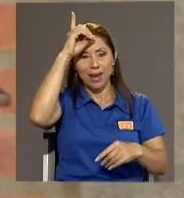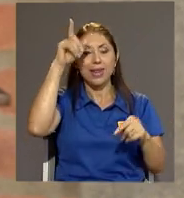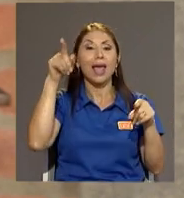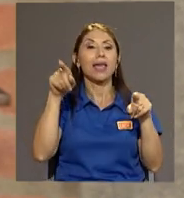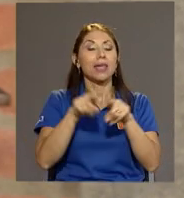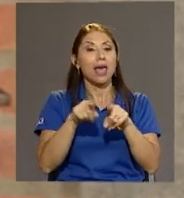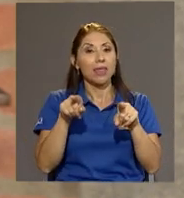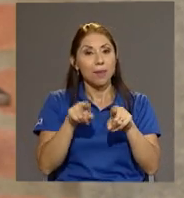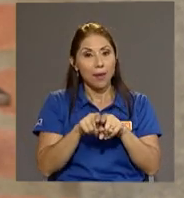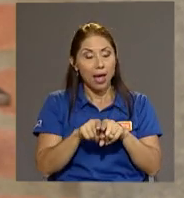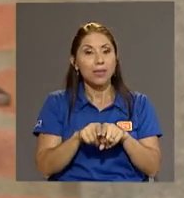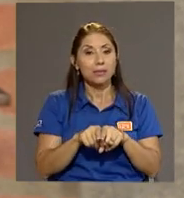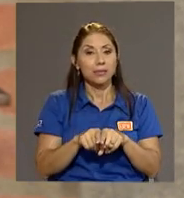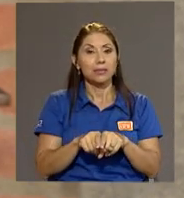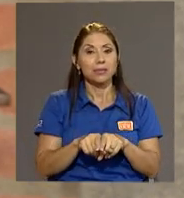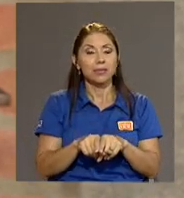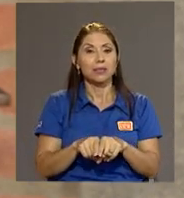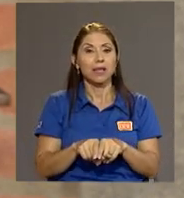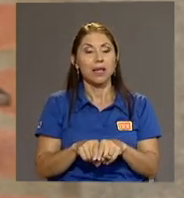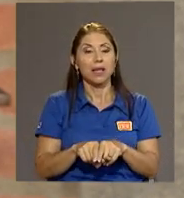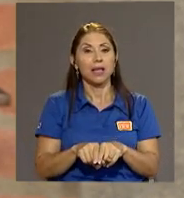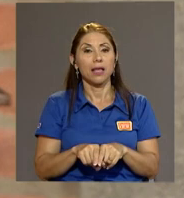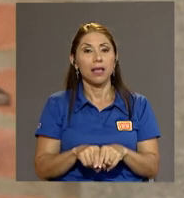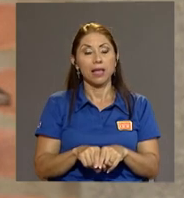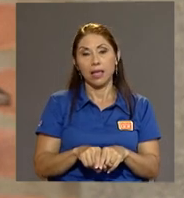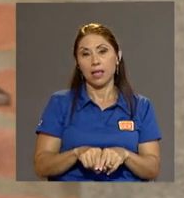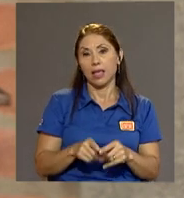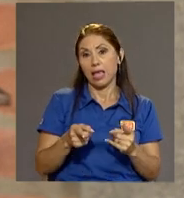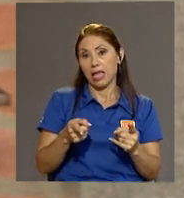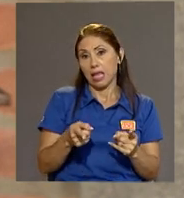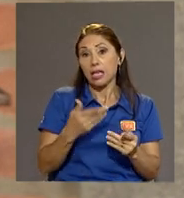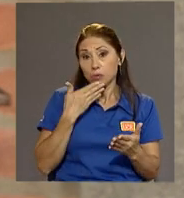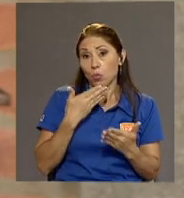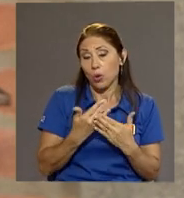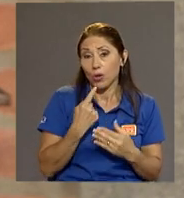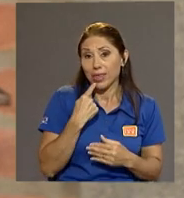conviene decirlo porque eso podría